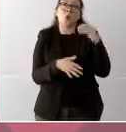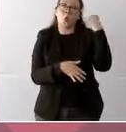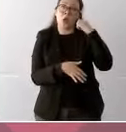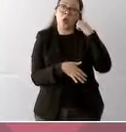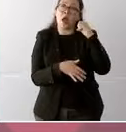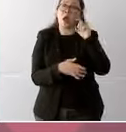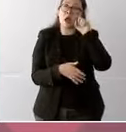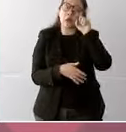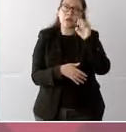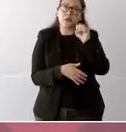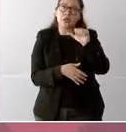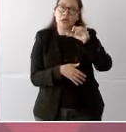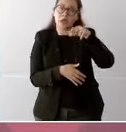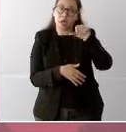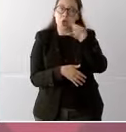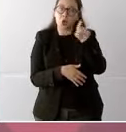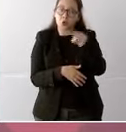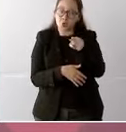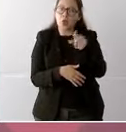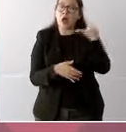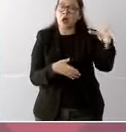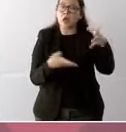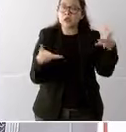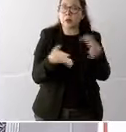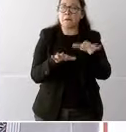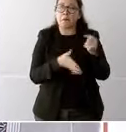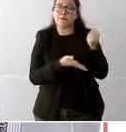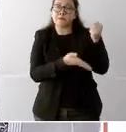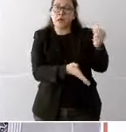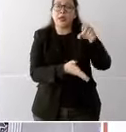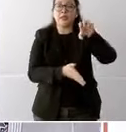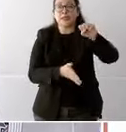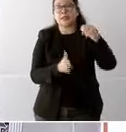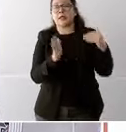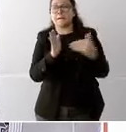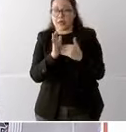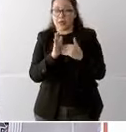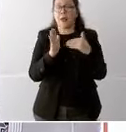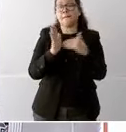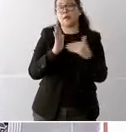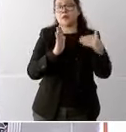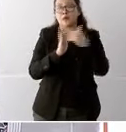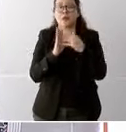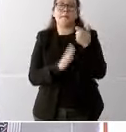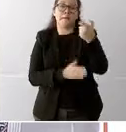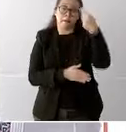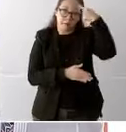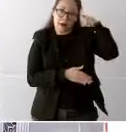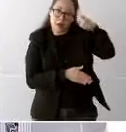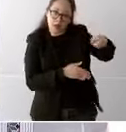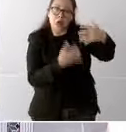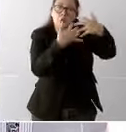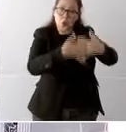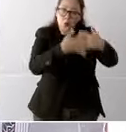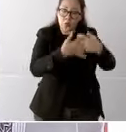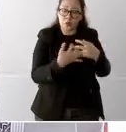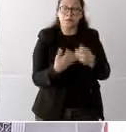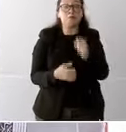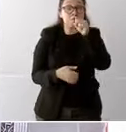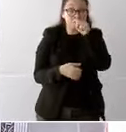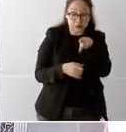una inversión de 60 mil millones de pesos para esa coquizadora. Y al mismo